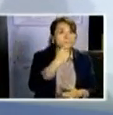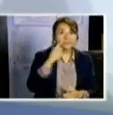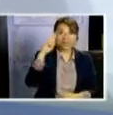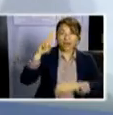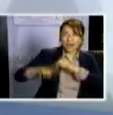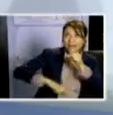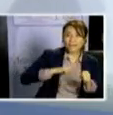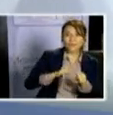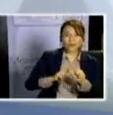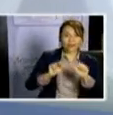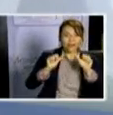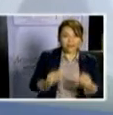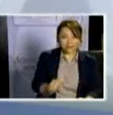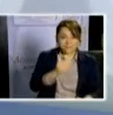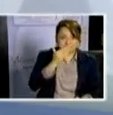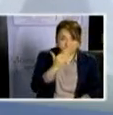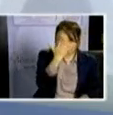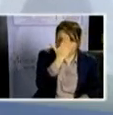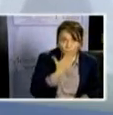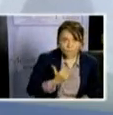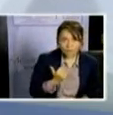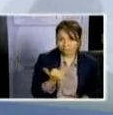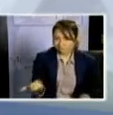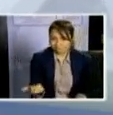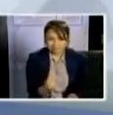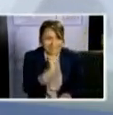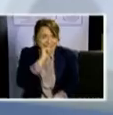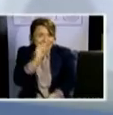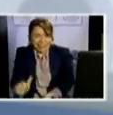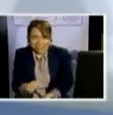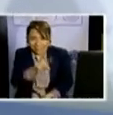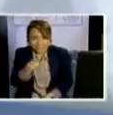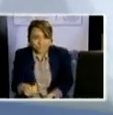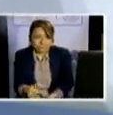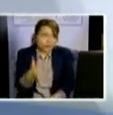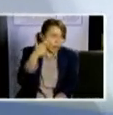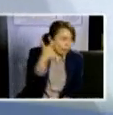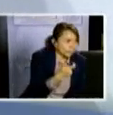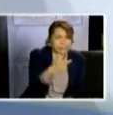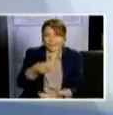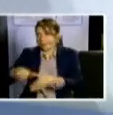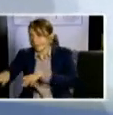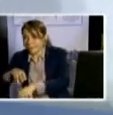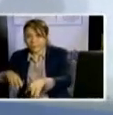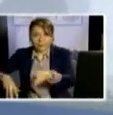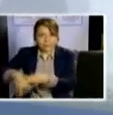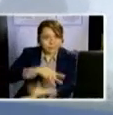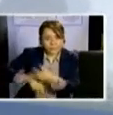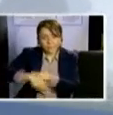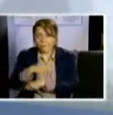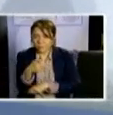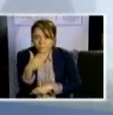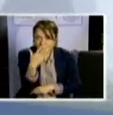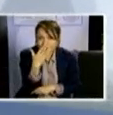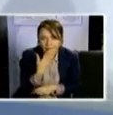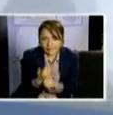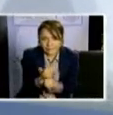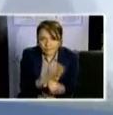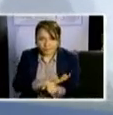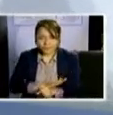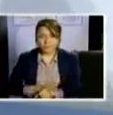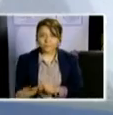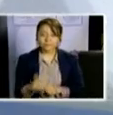nada. Es ahorita lo que estamos tratando de conservar, de estar presentes en este planeta, porque creo que